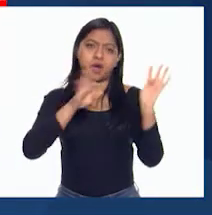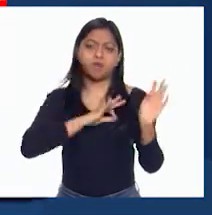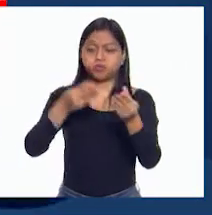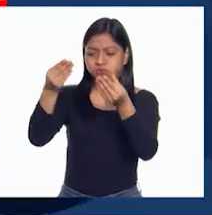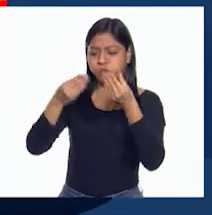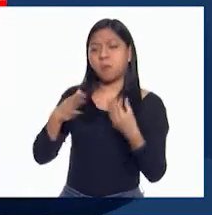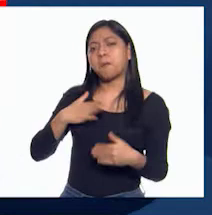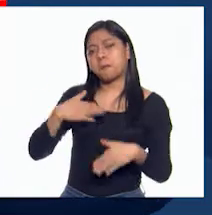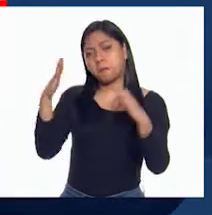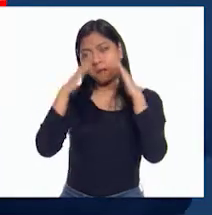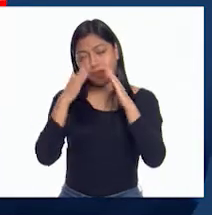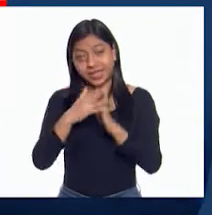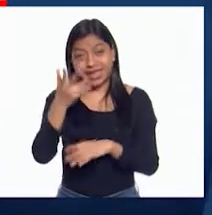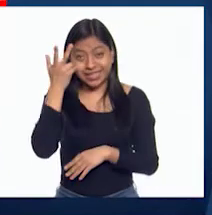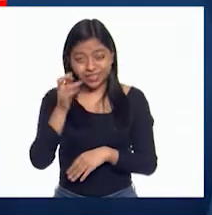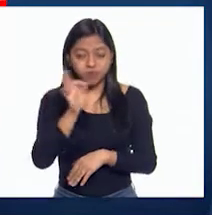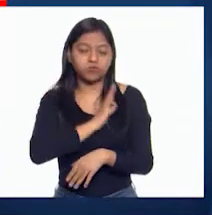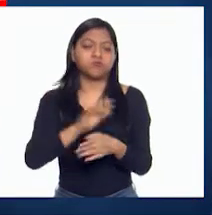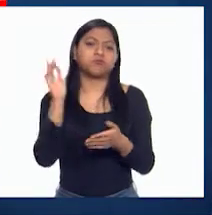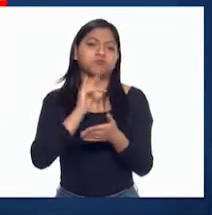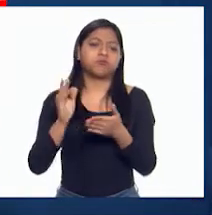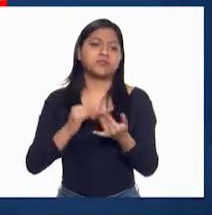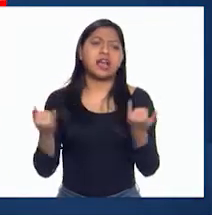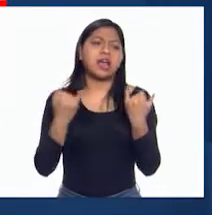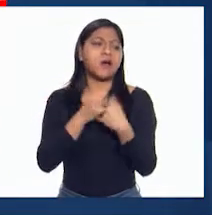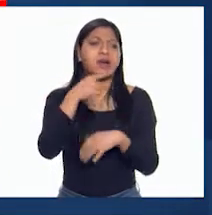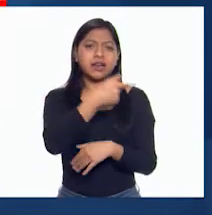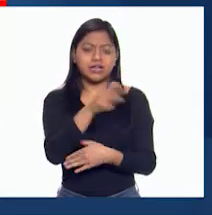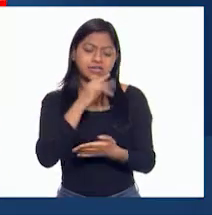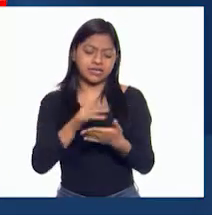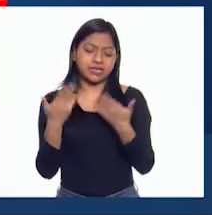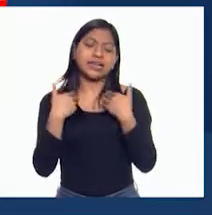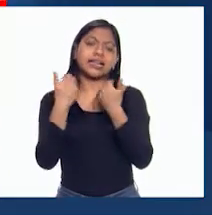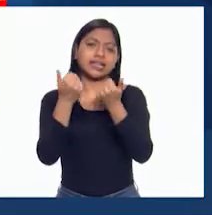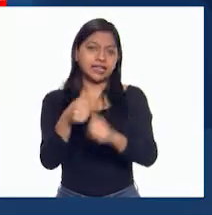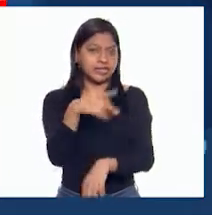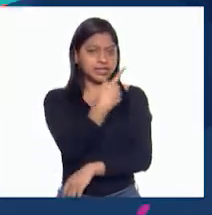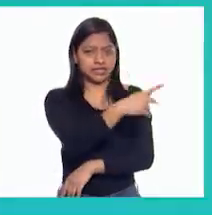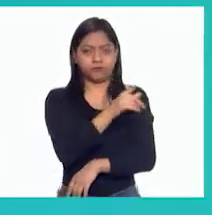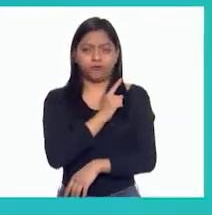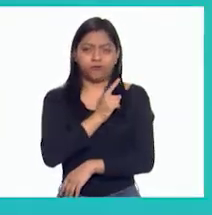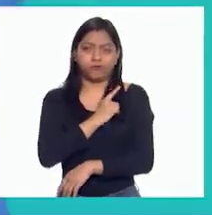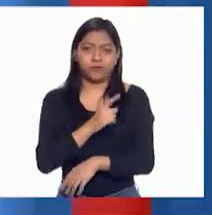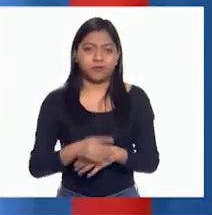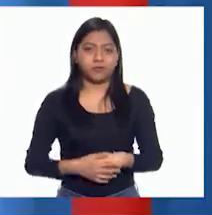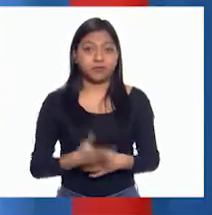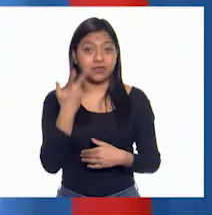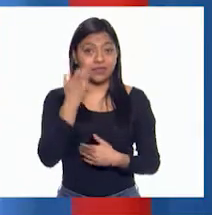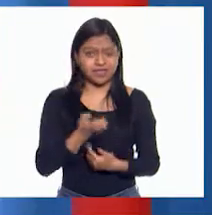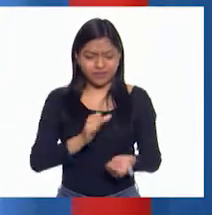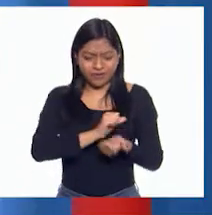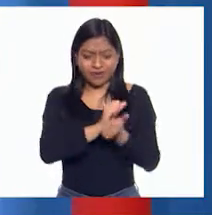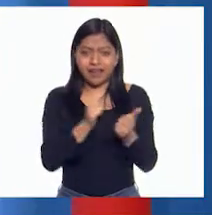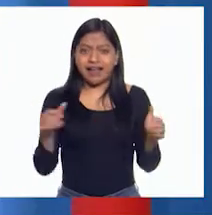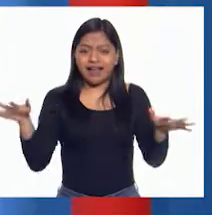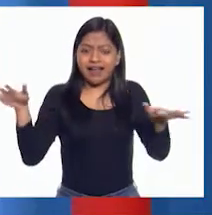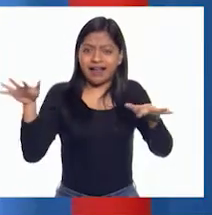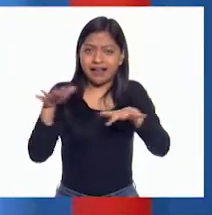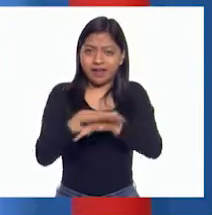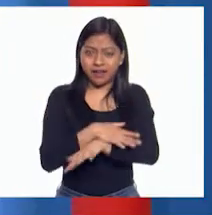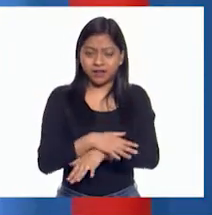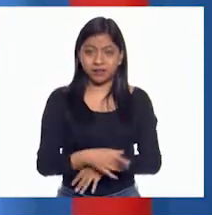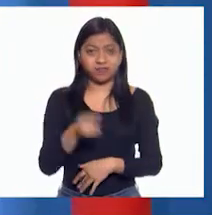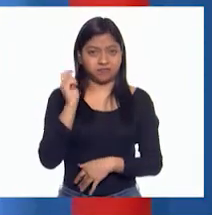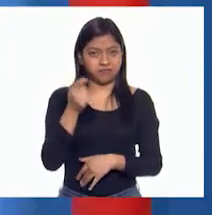casa y de este modo pudieran leerla e interpretarla por ellas mismas. ¡Qué gran cambio!, ¿no creen? La